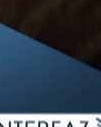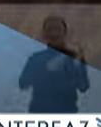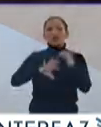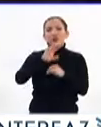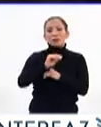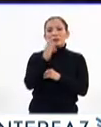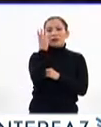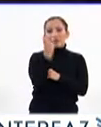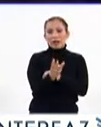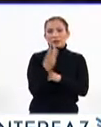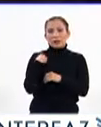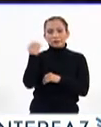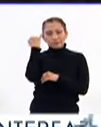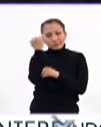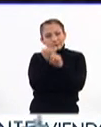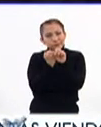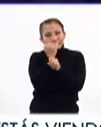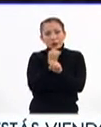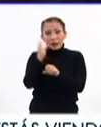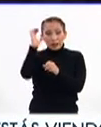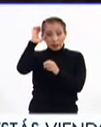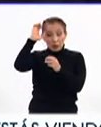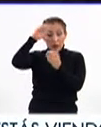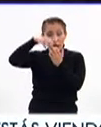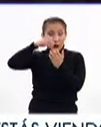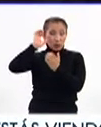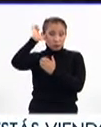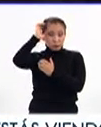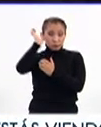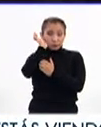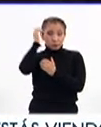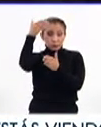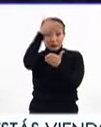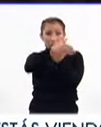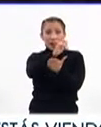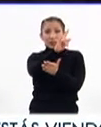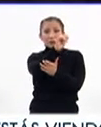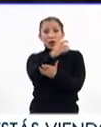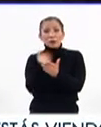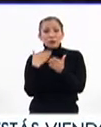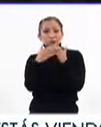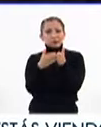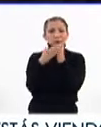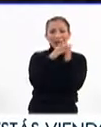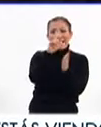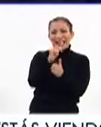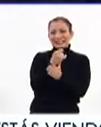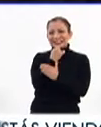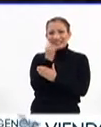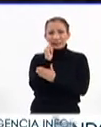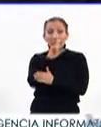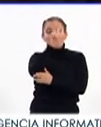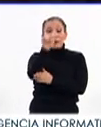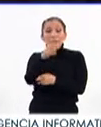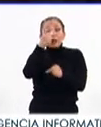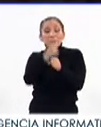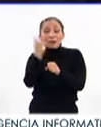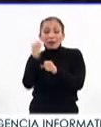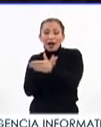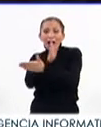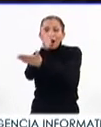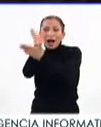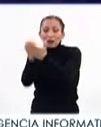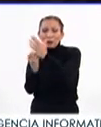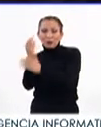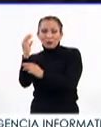En 1493, el explorador Cristóbal Colón llega a Lisboa a bordo de su barco La Niña, después del primer